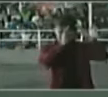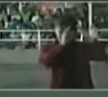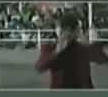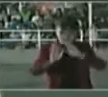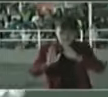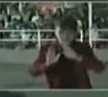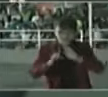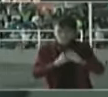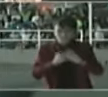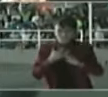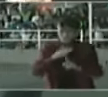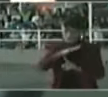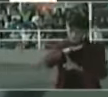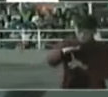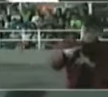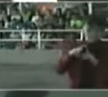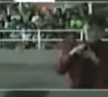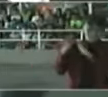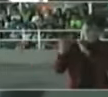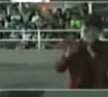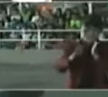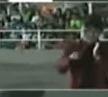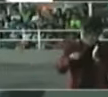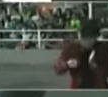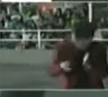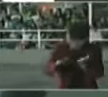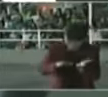pero donde está la muerte puede llegar la vida.